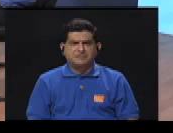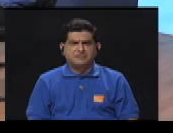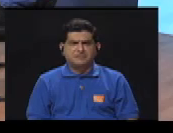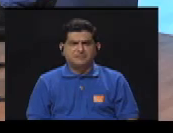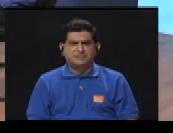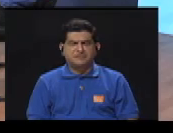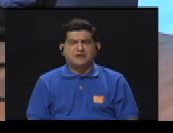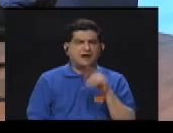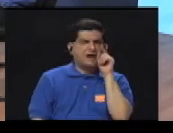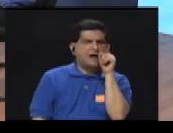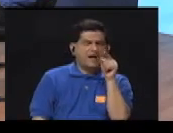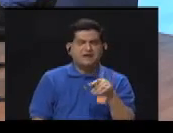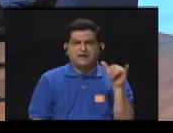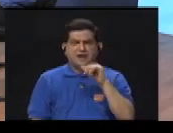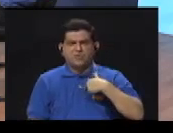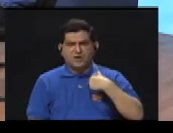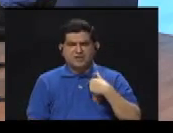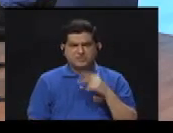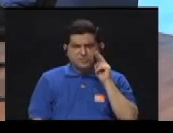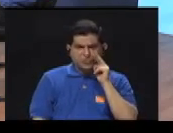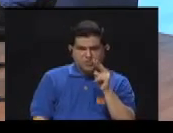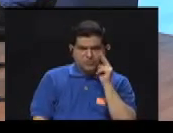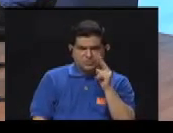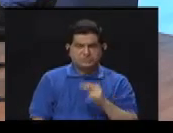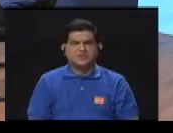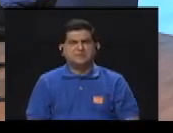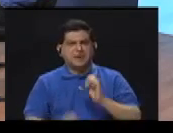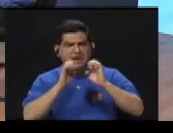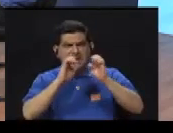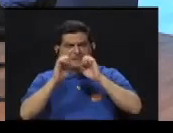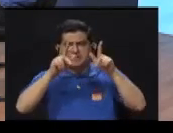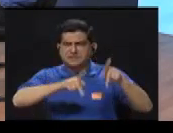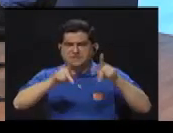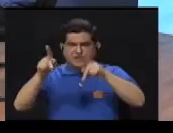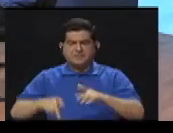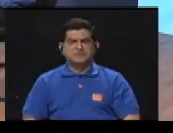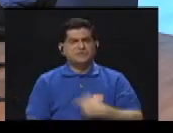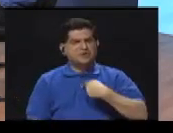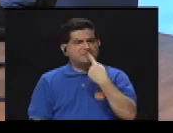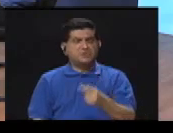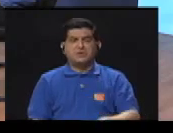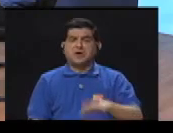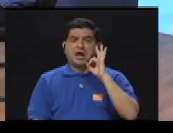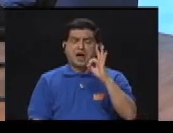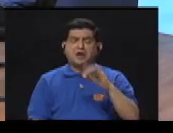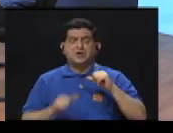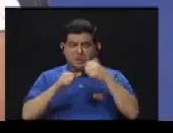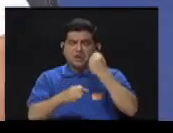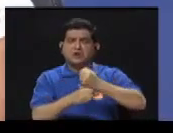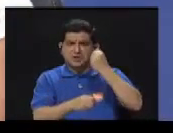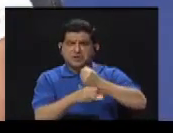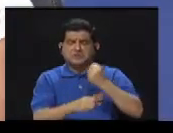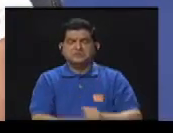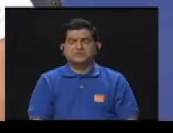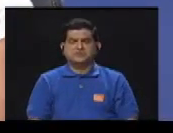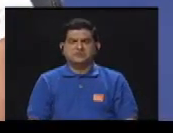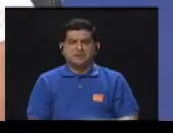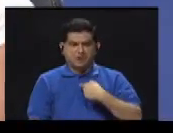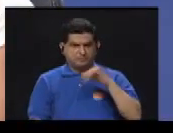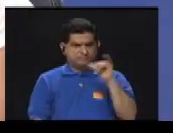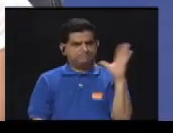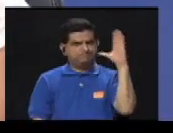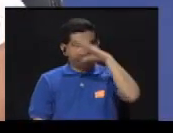digamos, desde allá pude también seguir el programa y ahí vi que entrevistaban gente, vi que hacían cosas y dije, bueno, qué dicha que se siguen haciendo cosas.